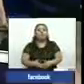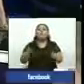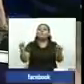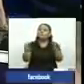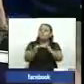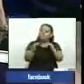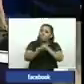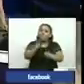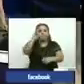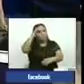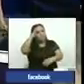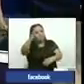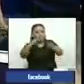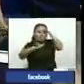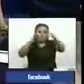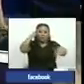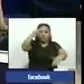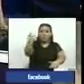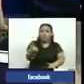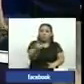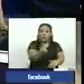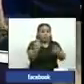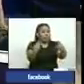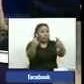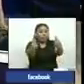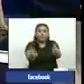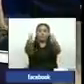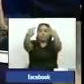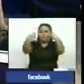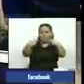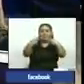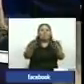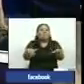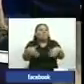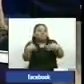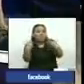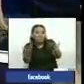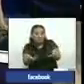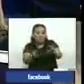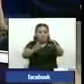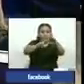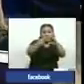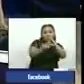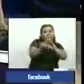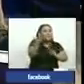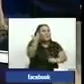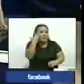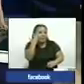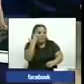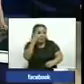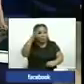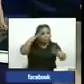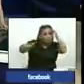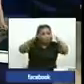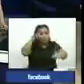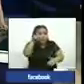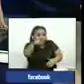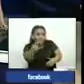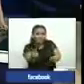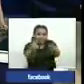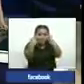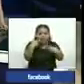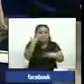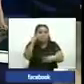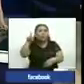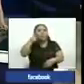aprovechamos para enviar un saludo a todas las personas que ya están en nuestra sintonía a través de nuestra transmisión en la red social Facebook. Un saludo a usted que nos sintoniza en